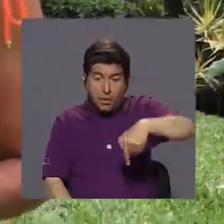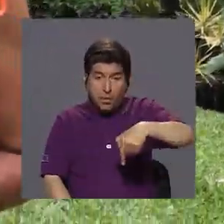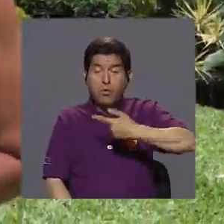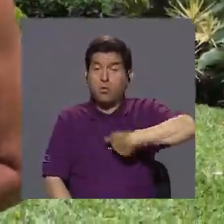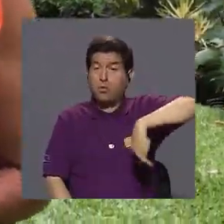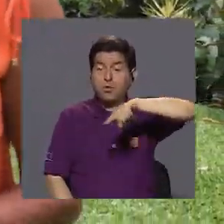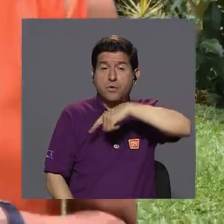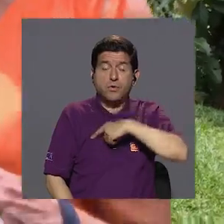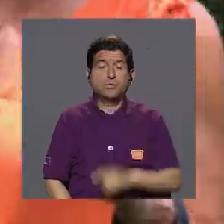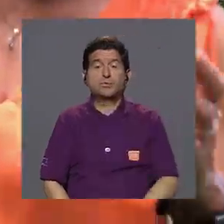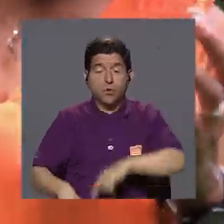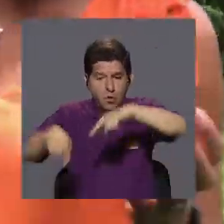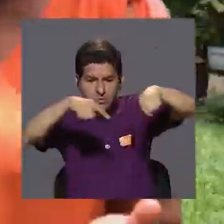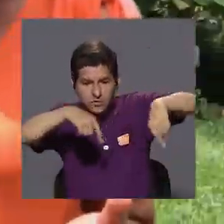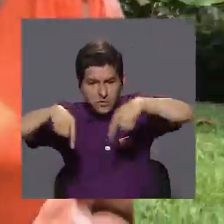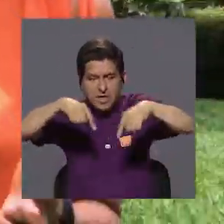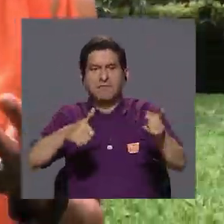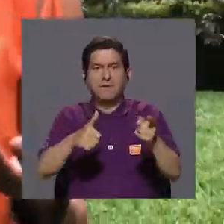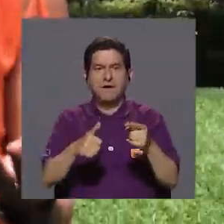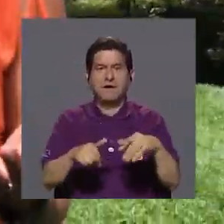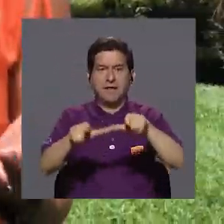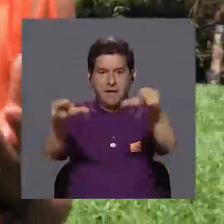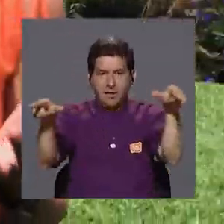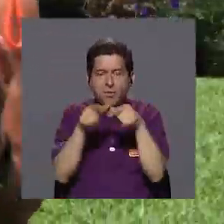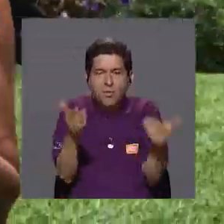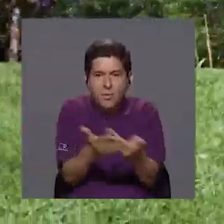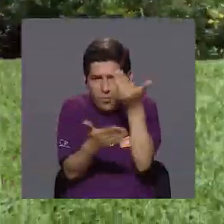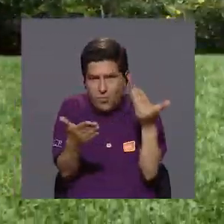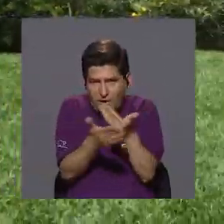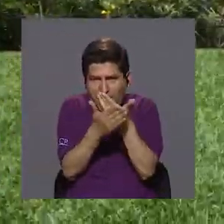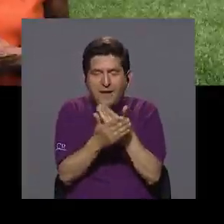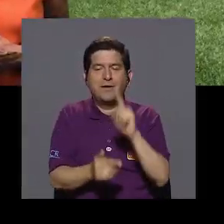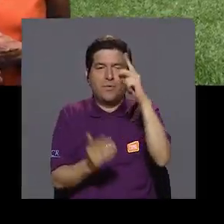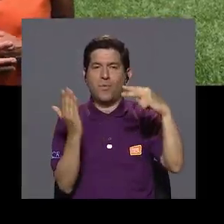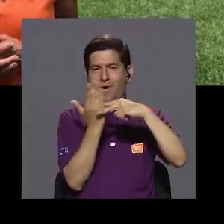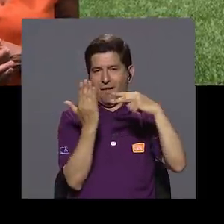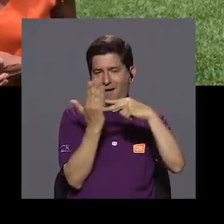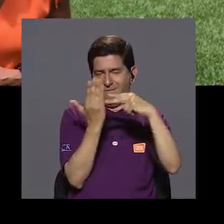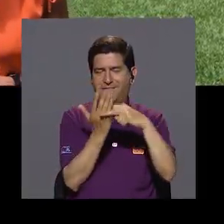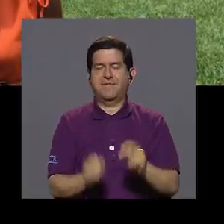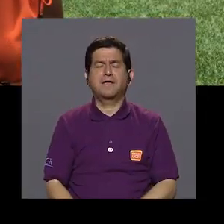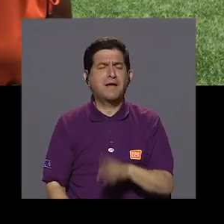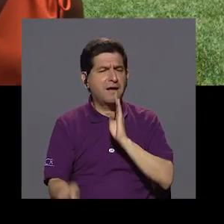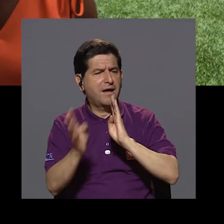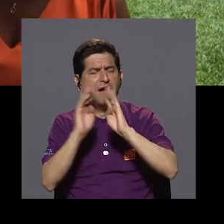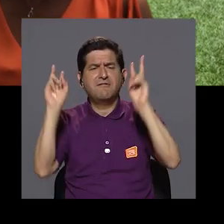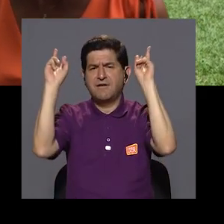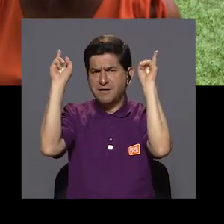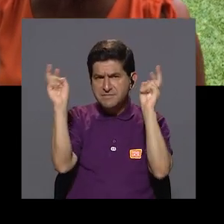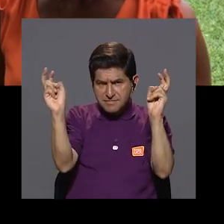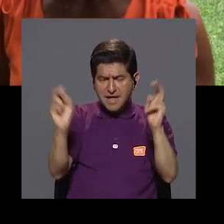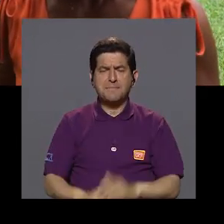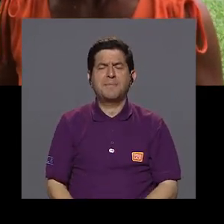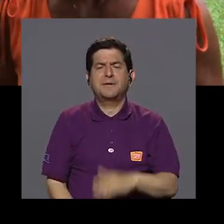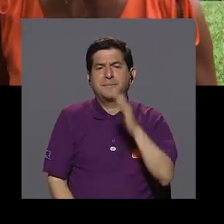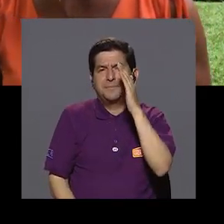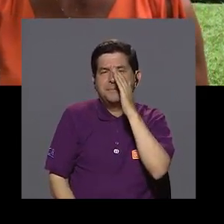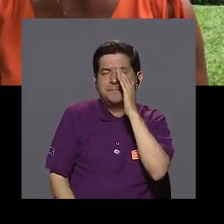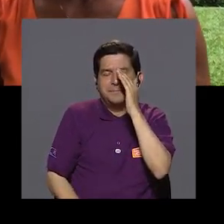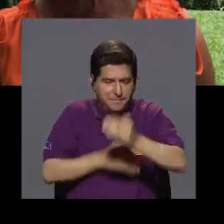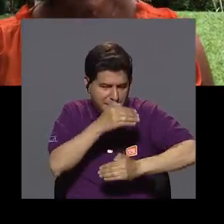especial porque hoy vamos a grabar, estamos grabando en nuestro nuevo set, en nuestro jardín. Y hoy vamos a hablar sobre el